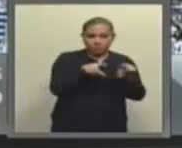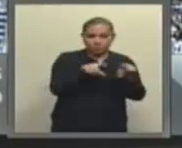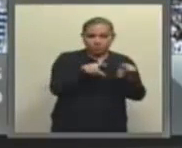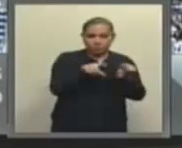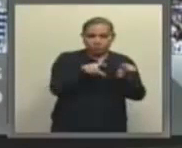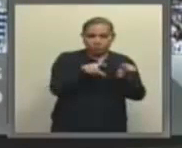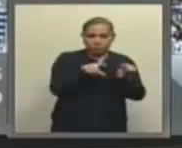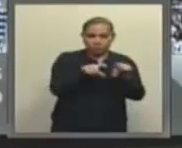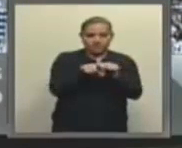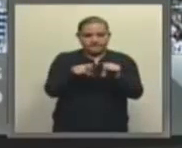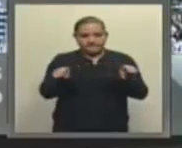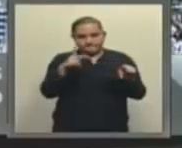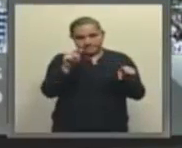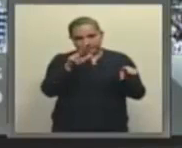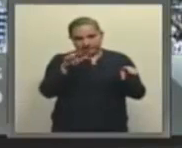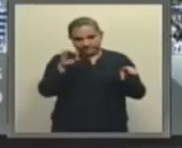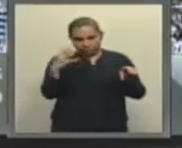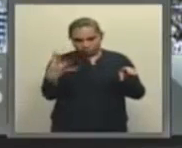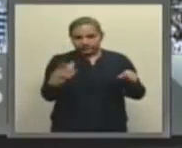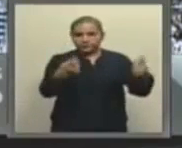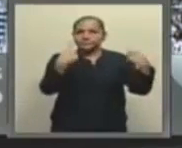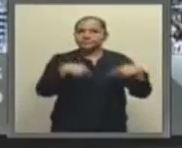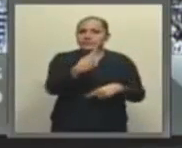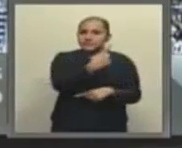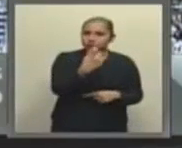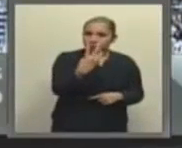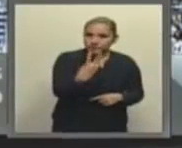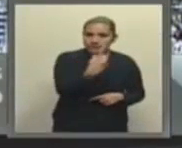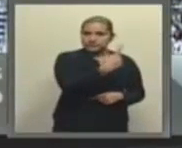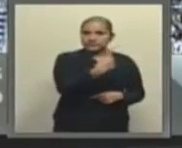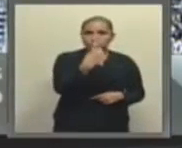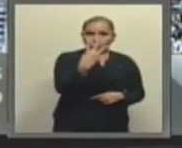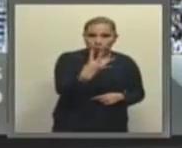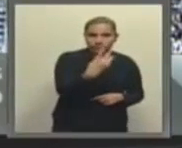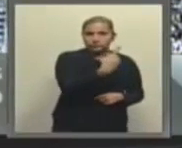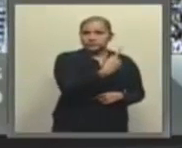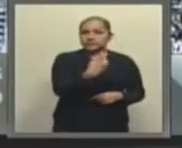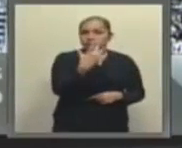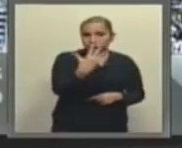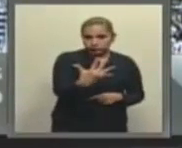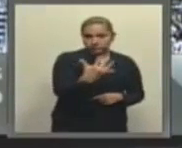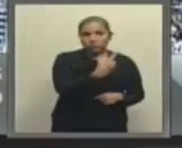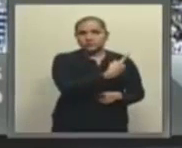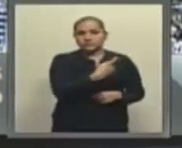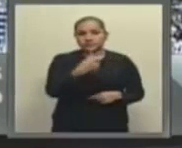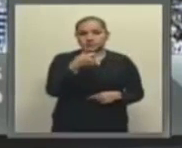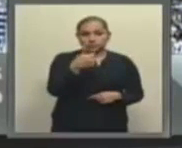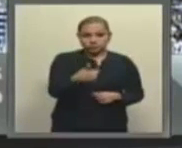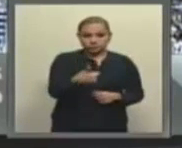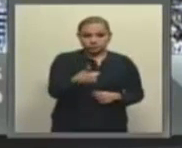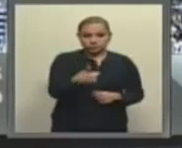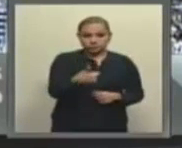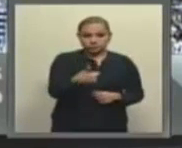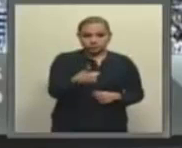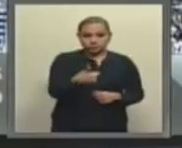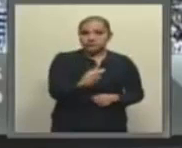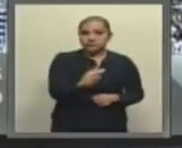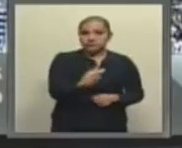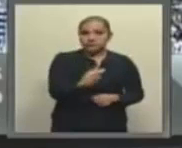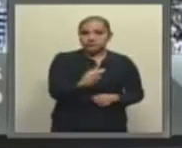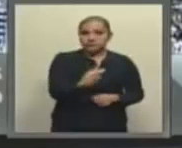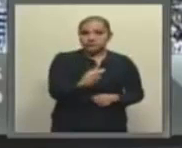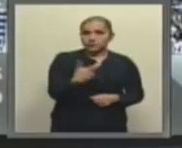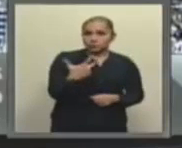cuarto, 103, 104, 105, 106, 107,